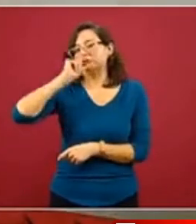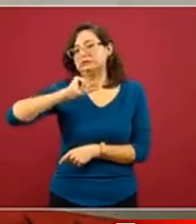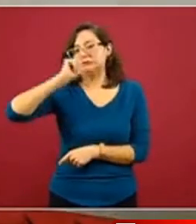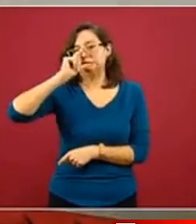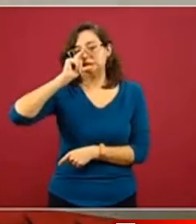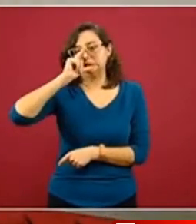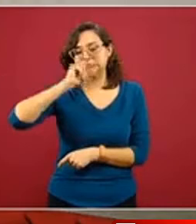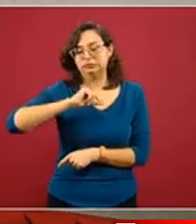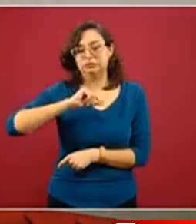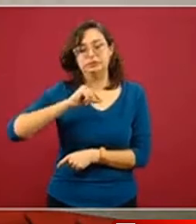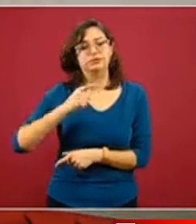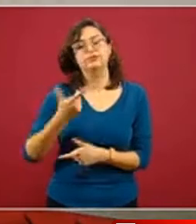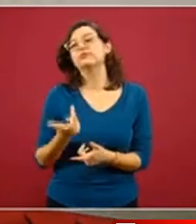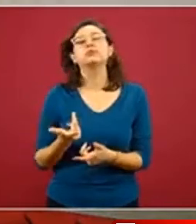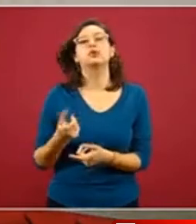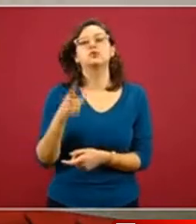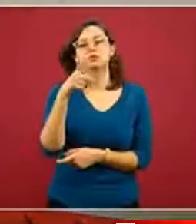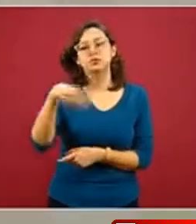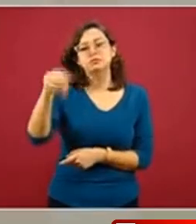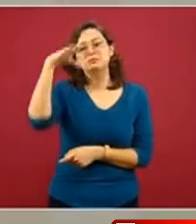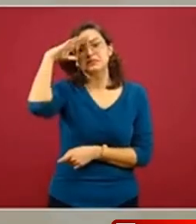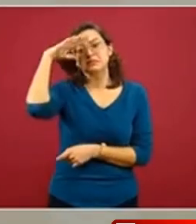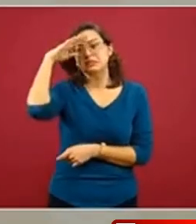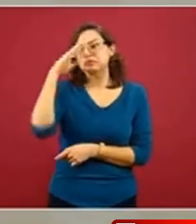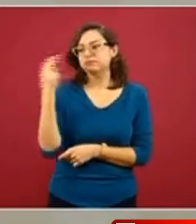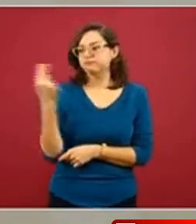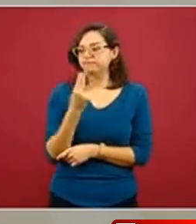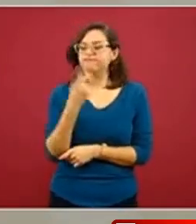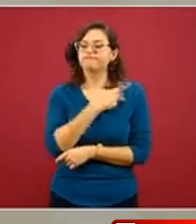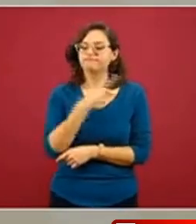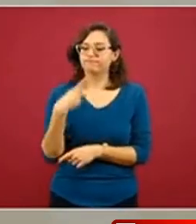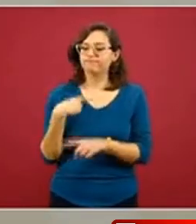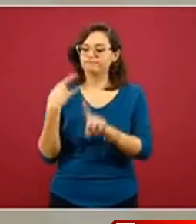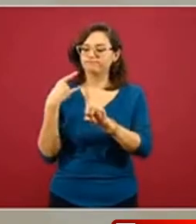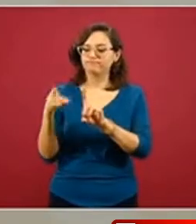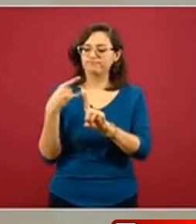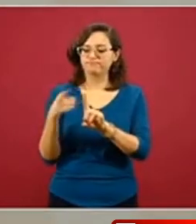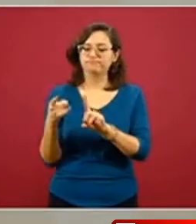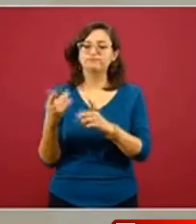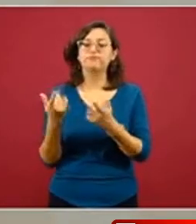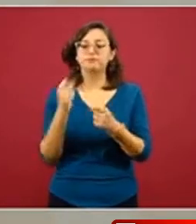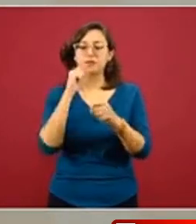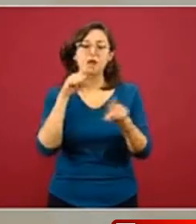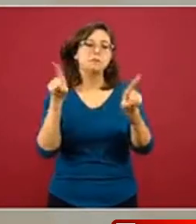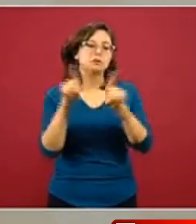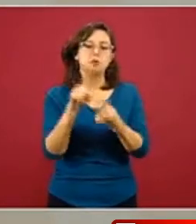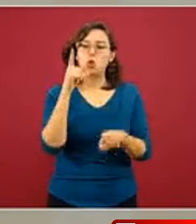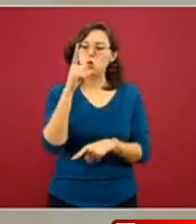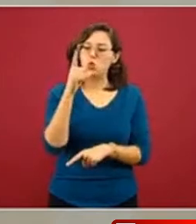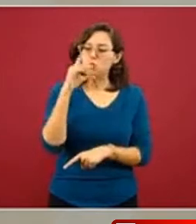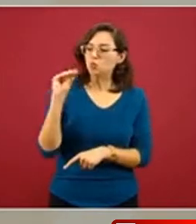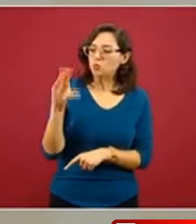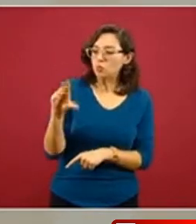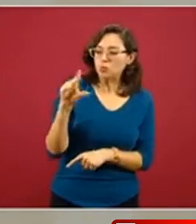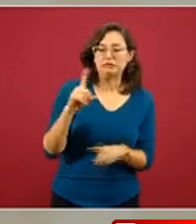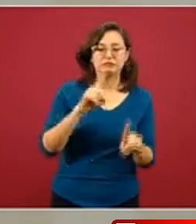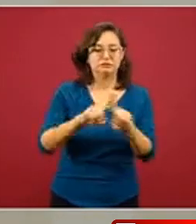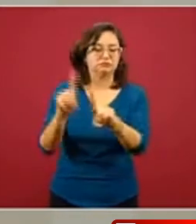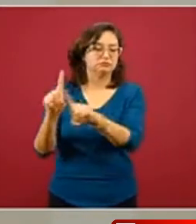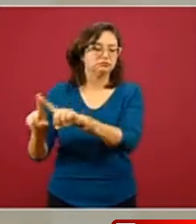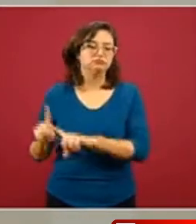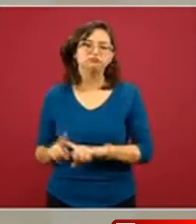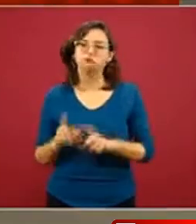medicamentos. Y todo lo que crean que van a necesitar, además de la lámpara y todo esto que aconsejan.